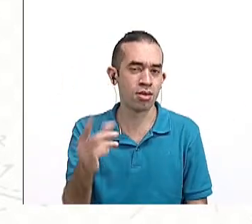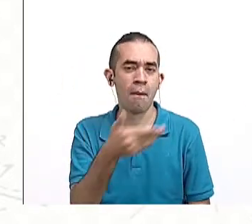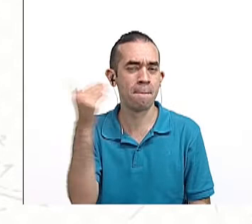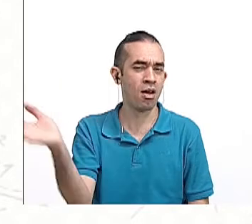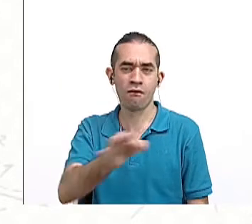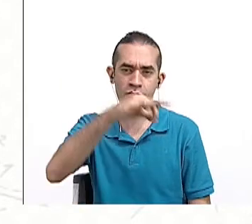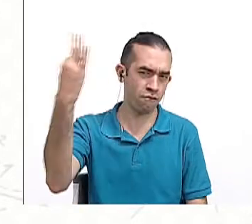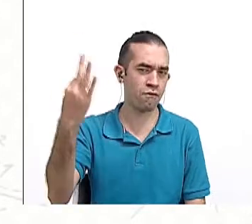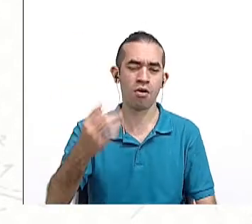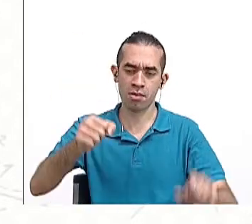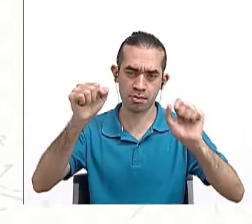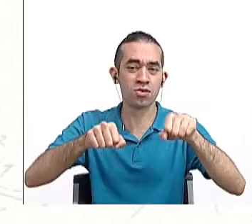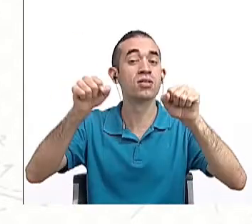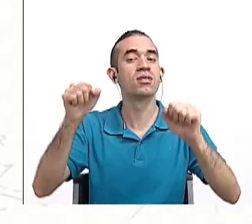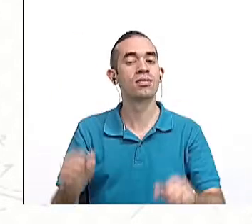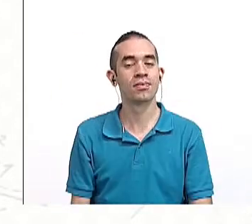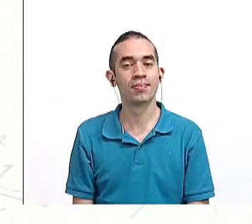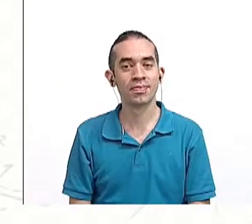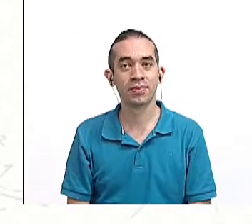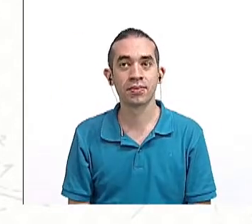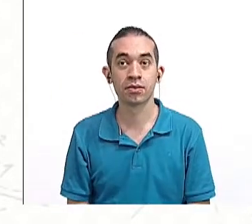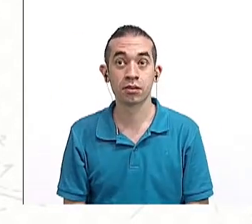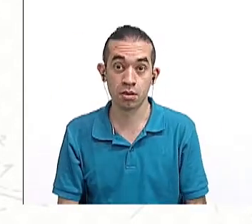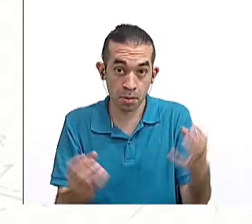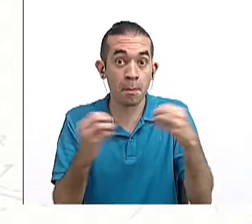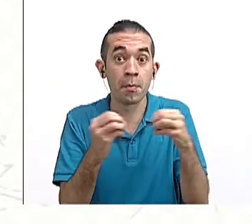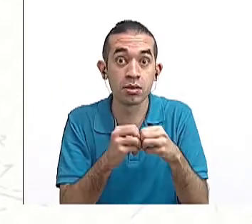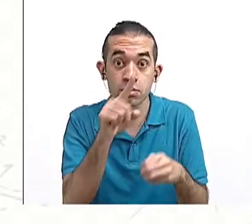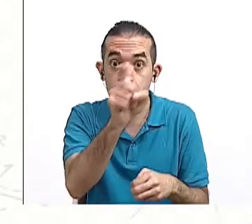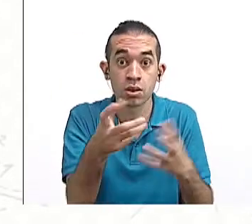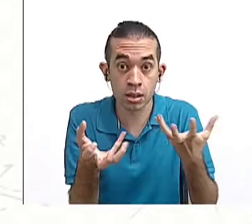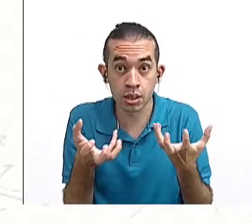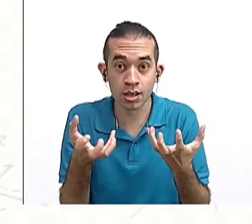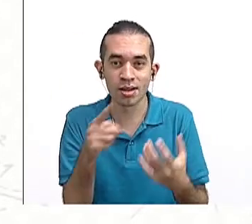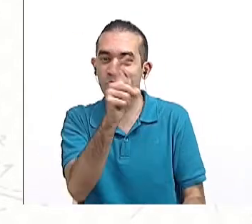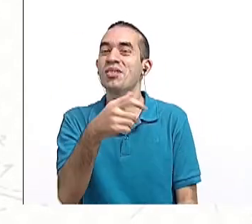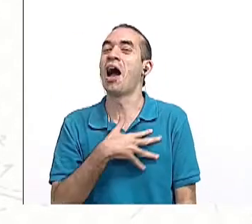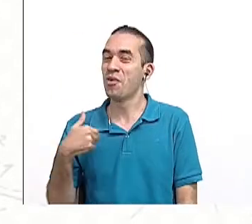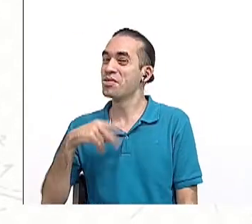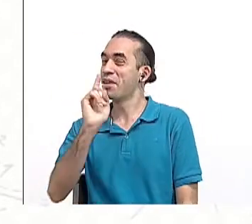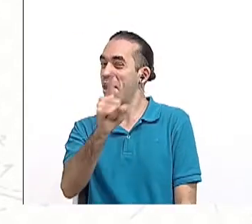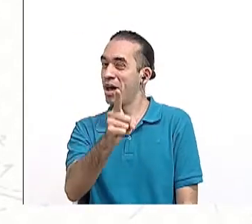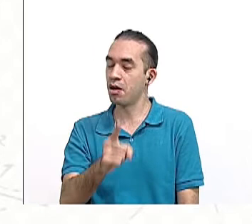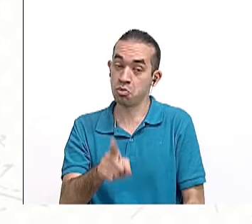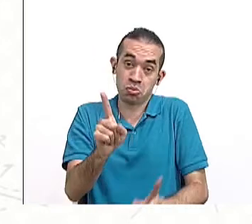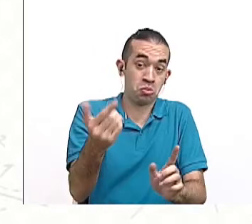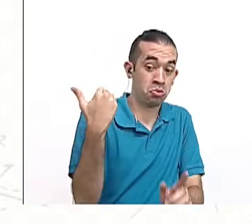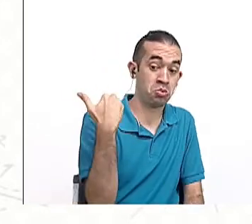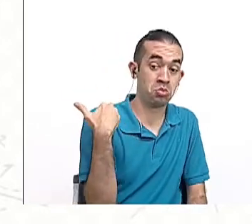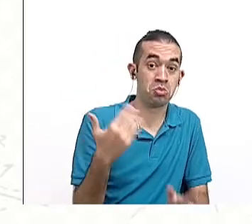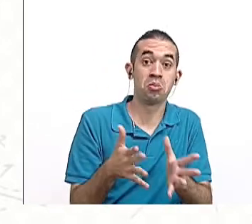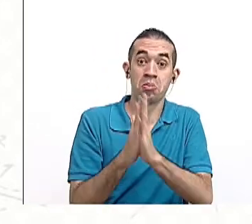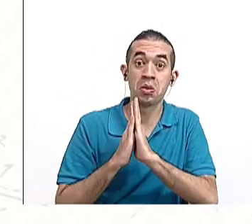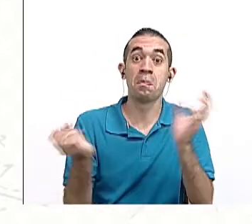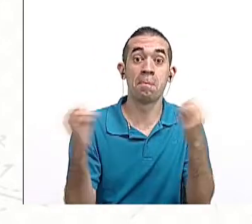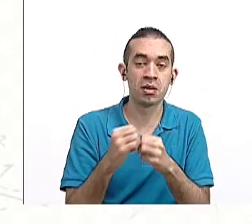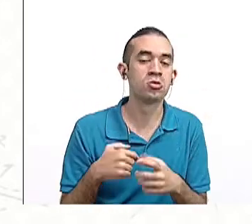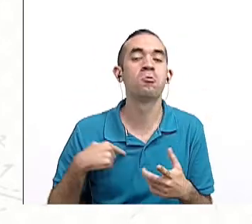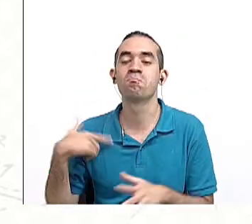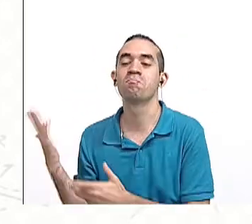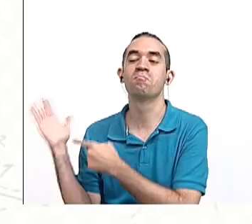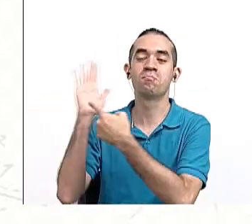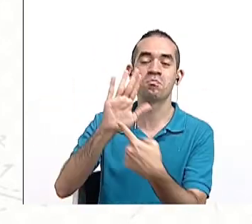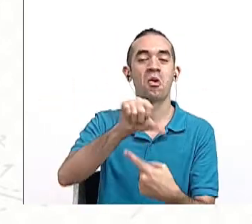mejor manera posible quieren más les está gustando bueno sólo porque ustedes lo pegan hay más ejercicios de acuerdo